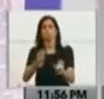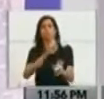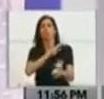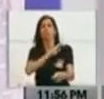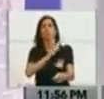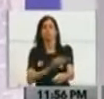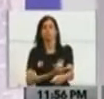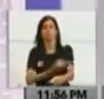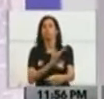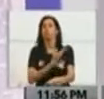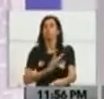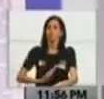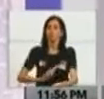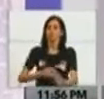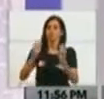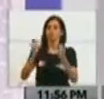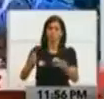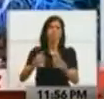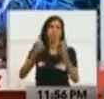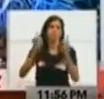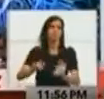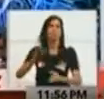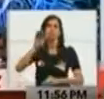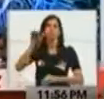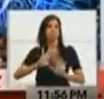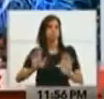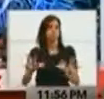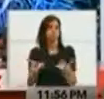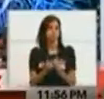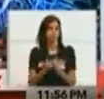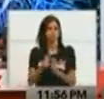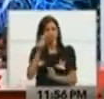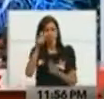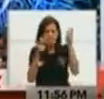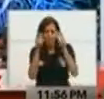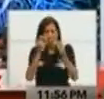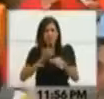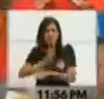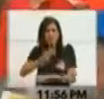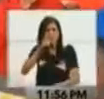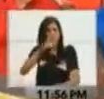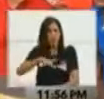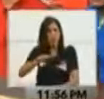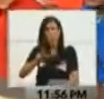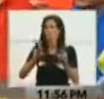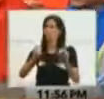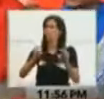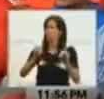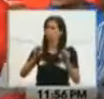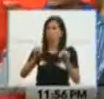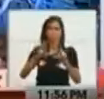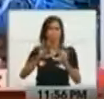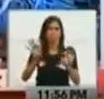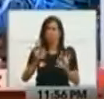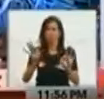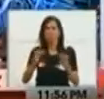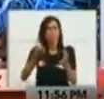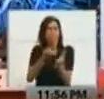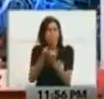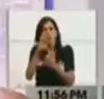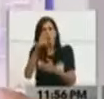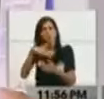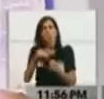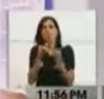Casi nada. ¿Le traicionó Chávez a su pueblo? hasta el último respiro. Aquí dice, anunciado